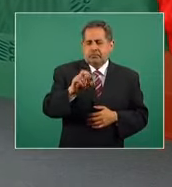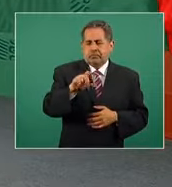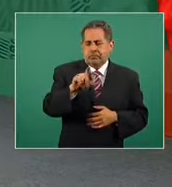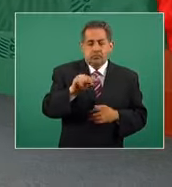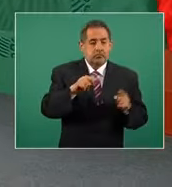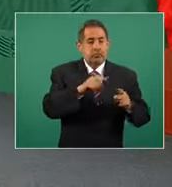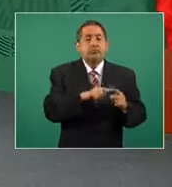contrató